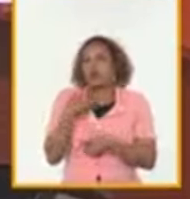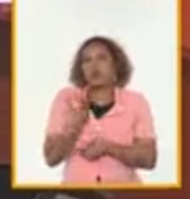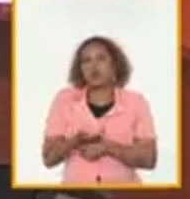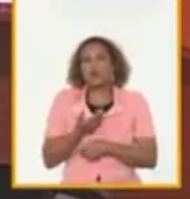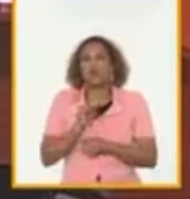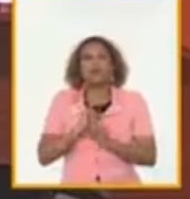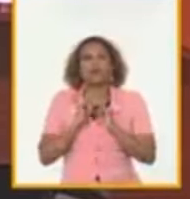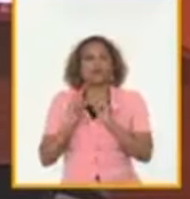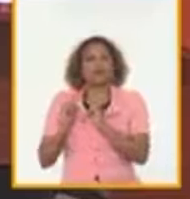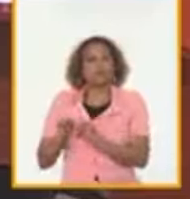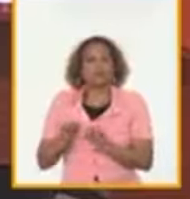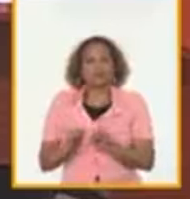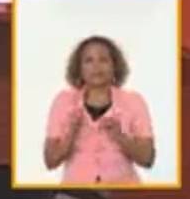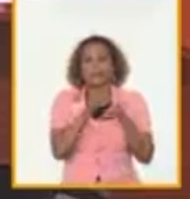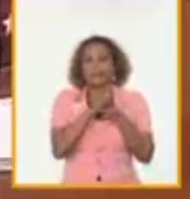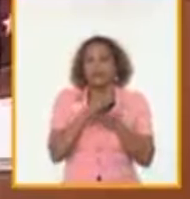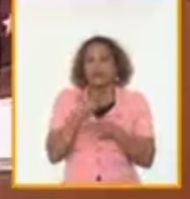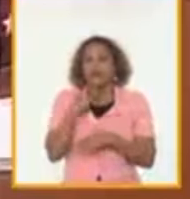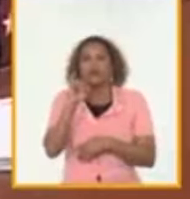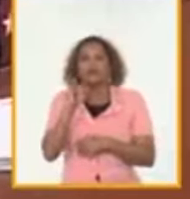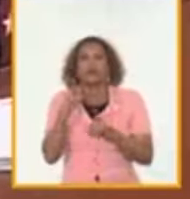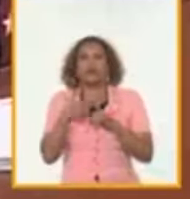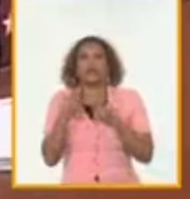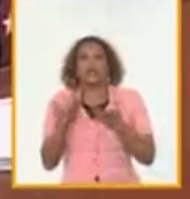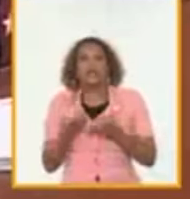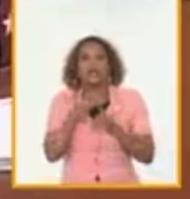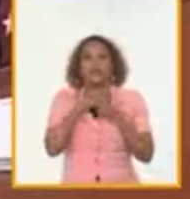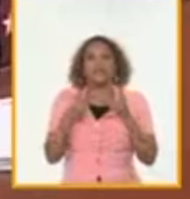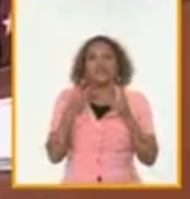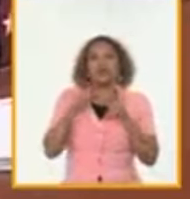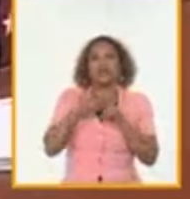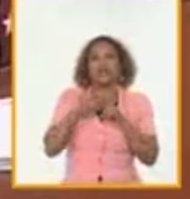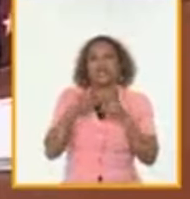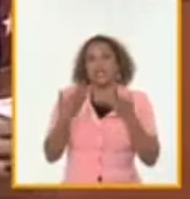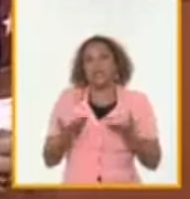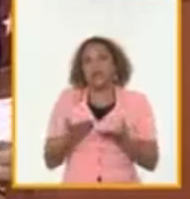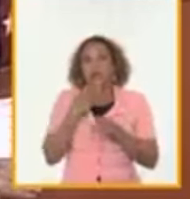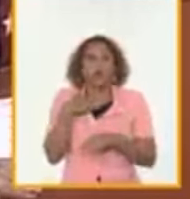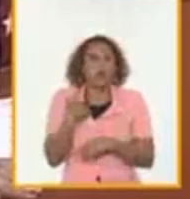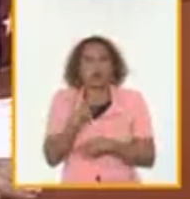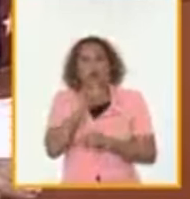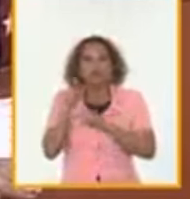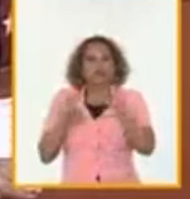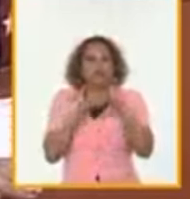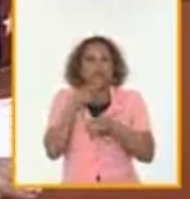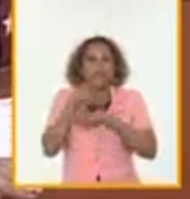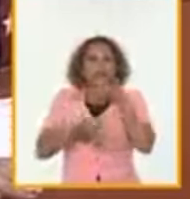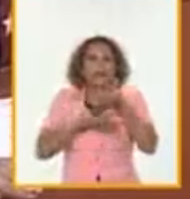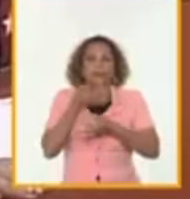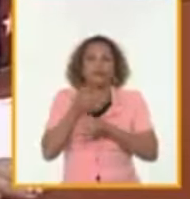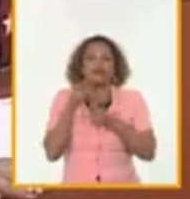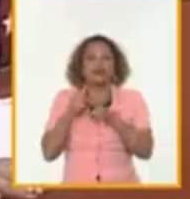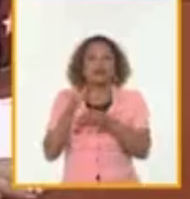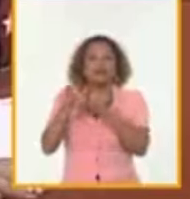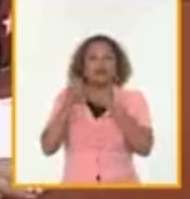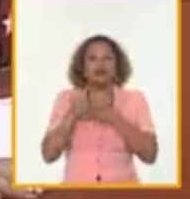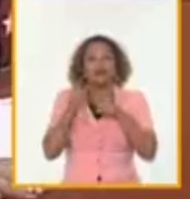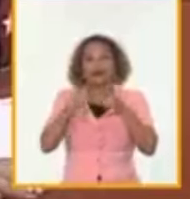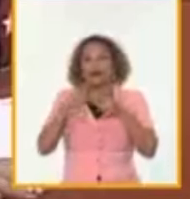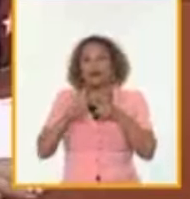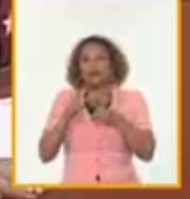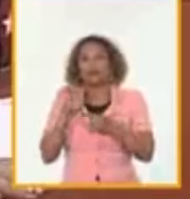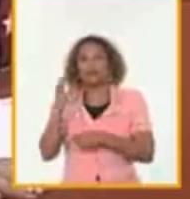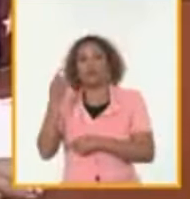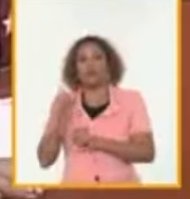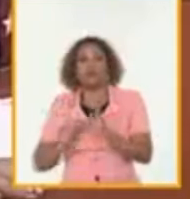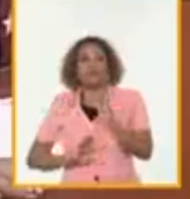diferentes Cuánto es un kilo Cuánto es medio kilo creo que eso también ayuda a ese otro elemento importante para la economía y